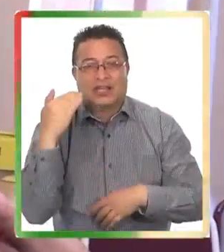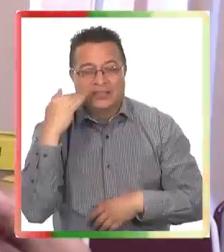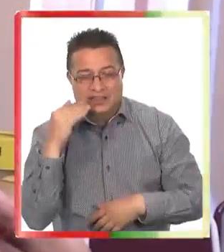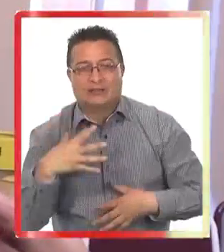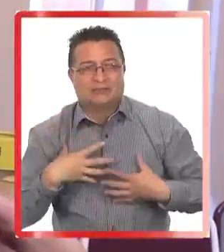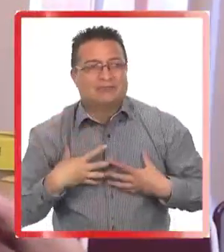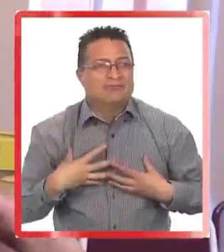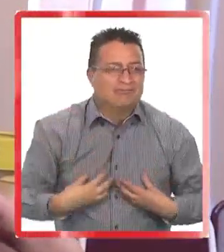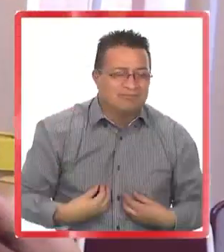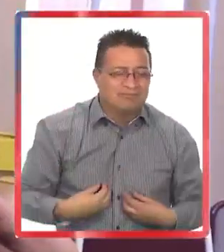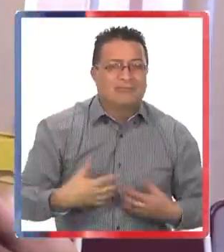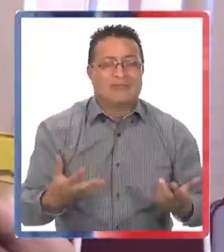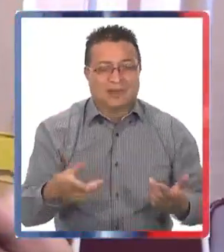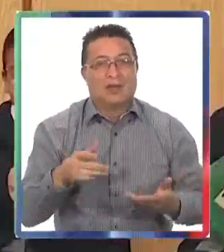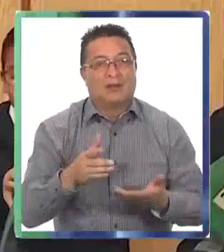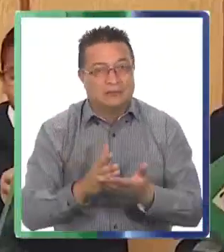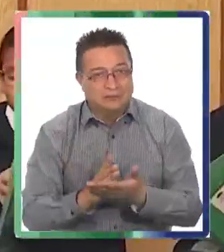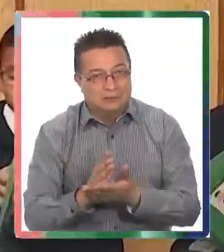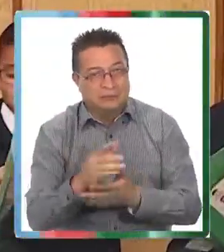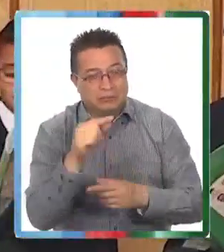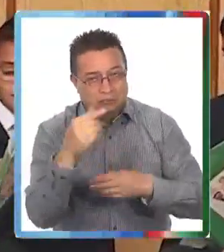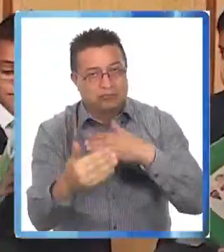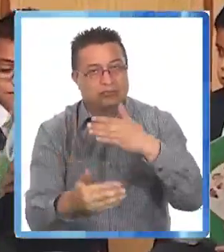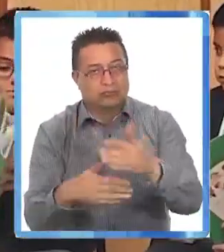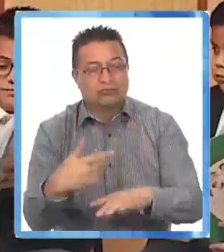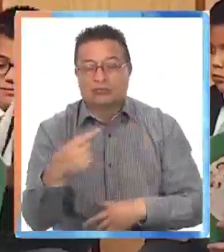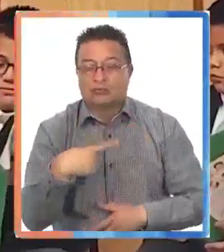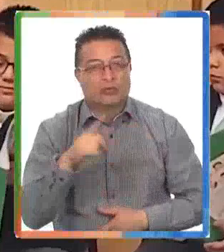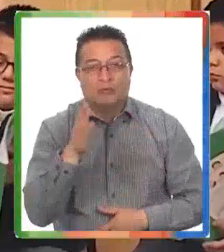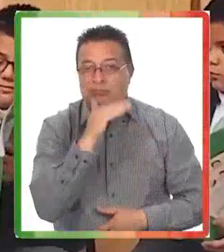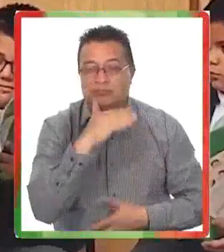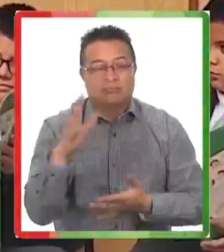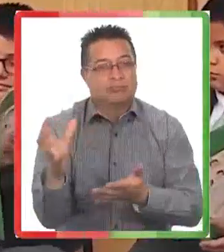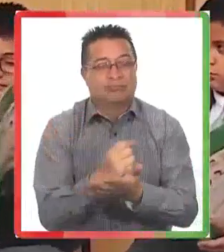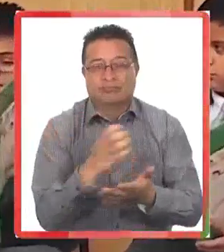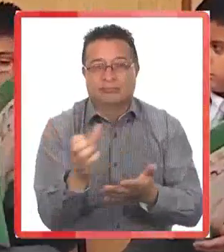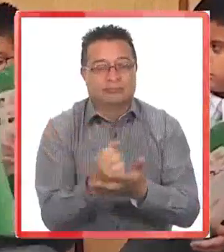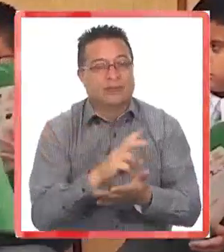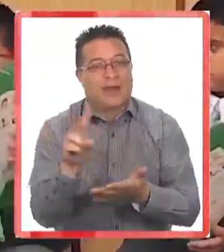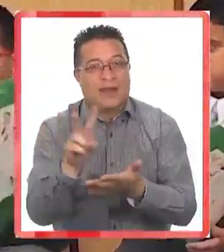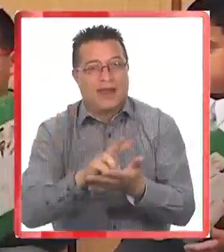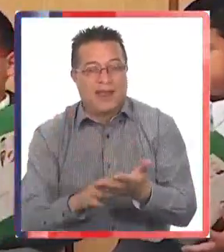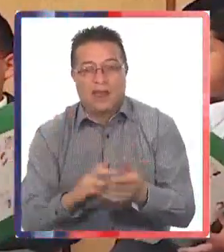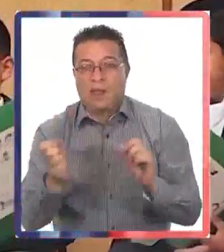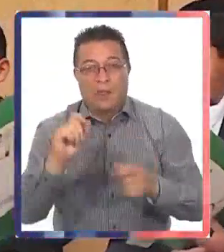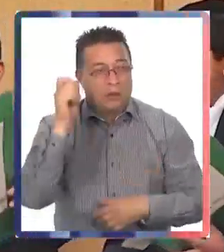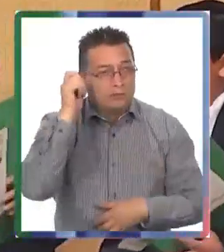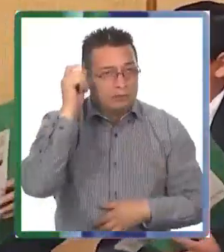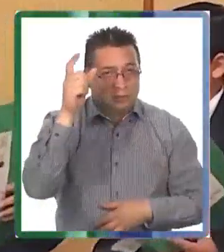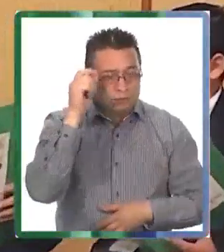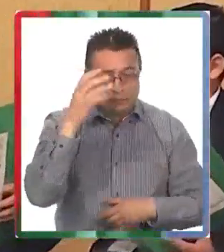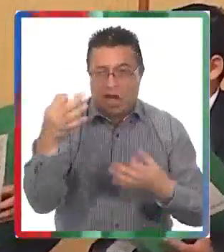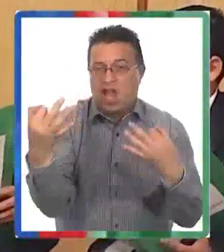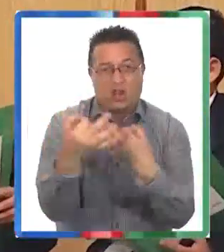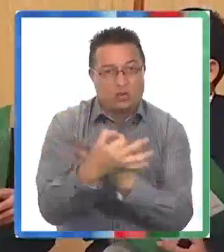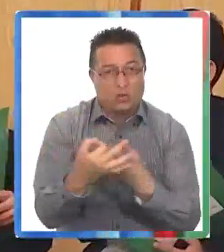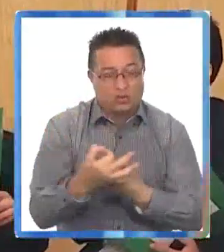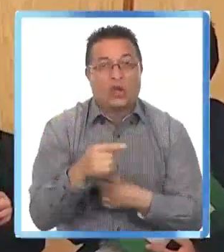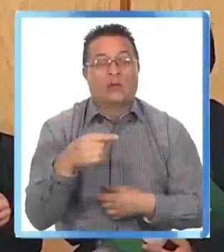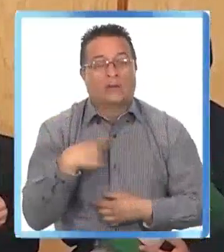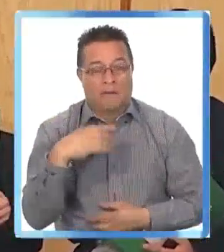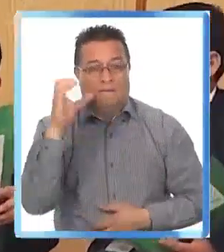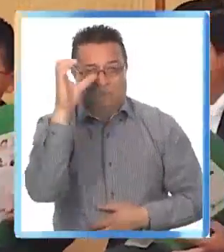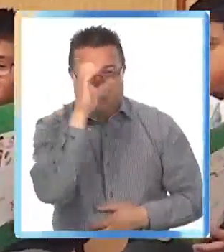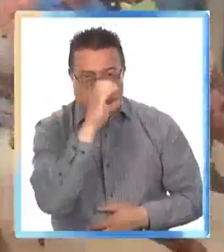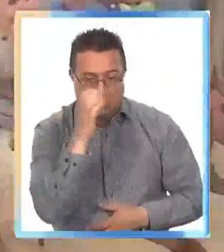sentían frustrados y claro, empezando a hacerlos leer me di cuenta que no lograban leer, por ende no comprendían las instrucciones,